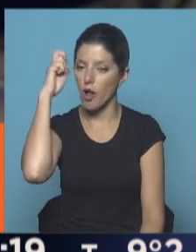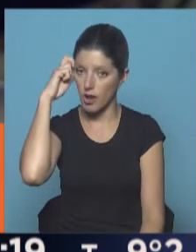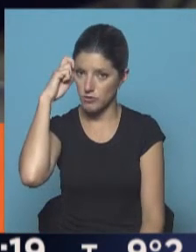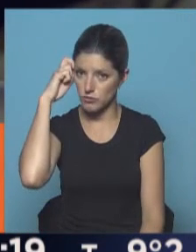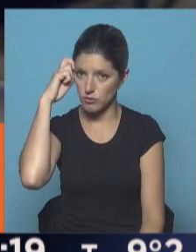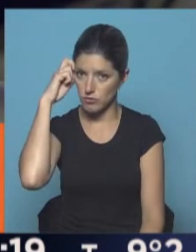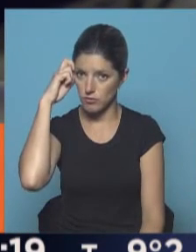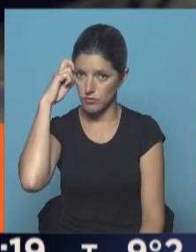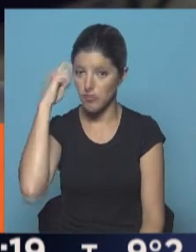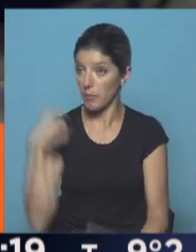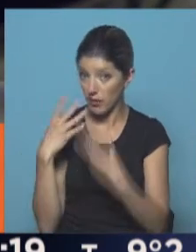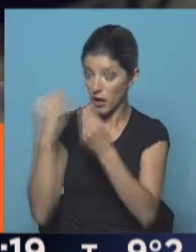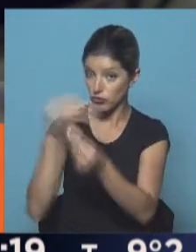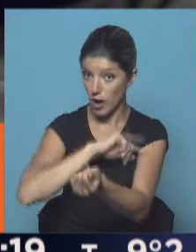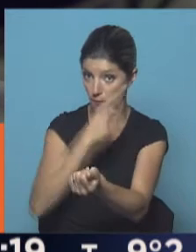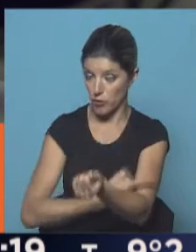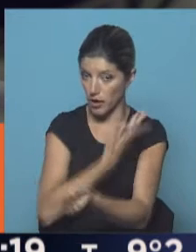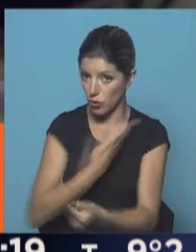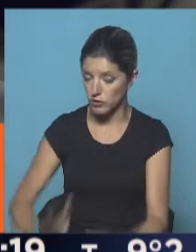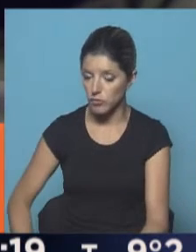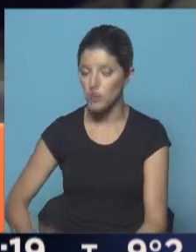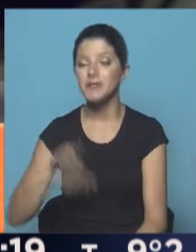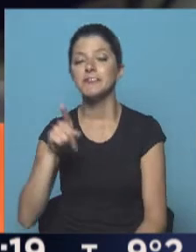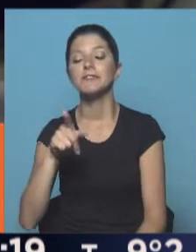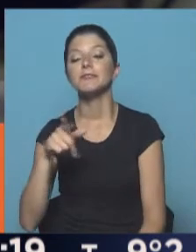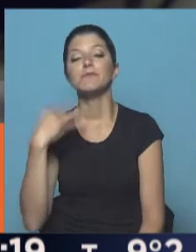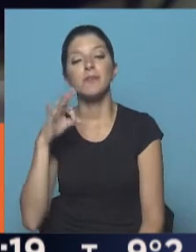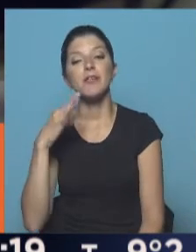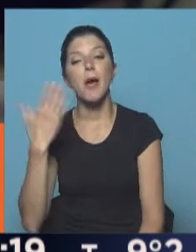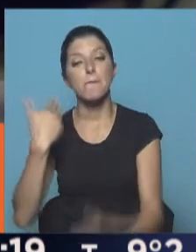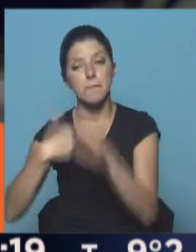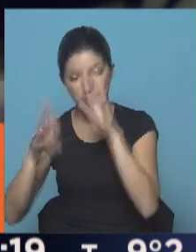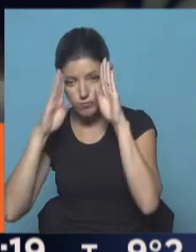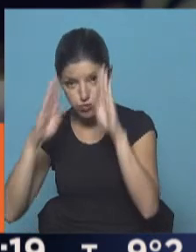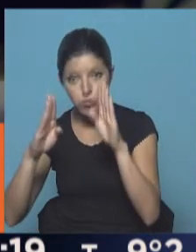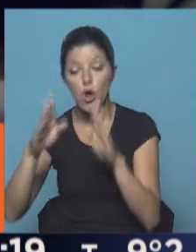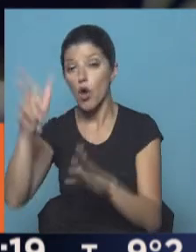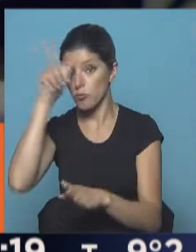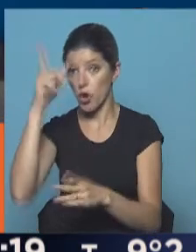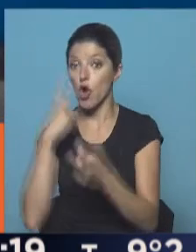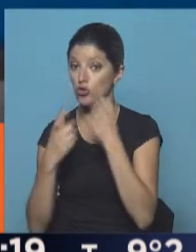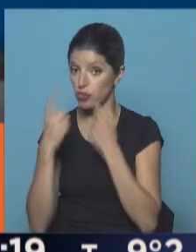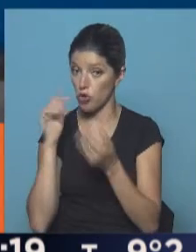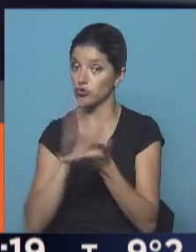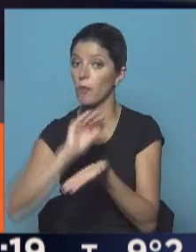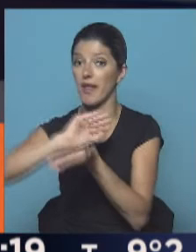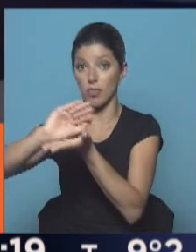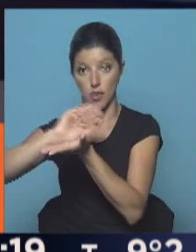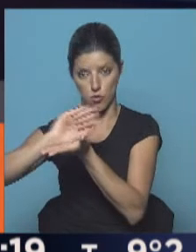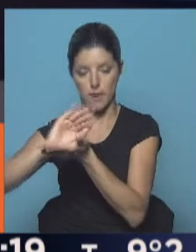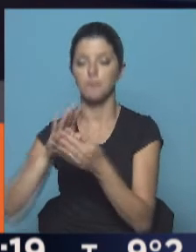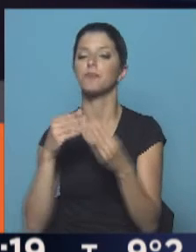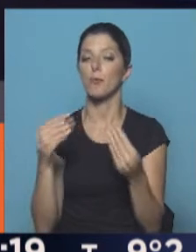para ayudar al Poder Ejecutivo, una mayor inserción en el control del endeudamiento externo, porque